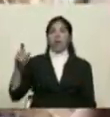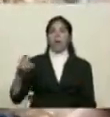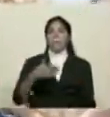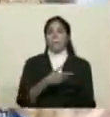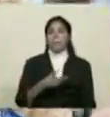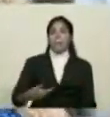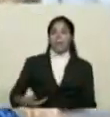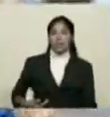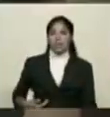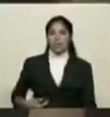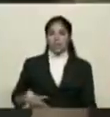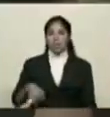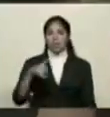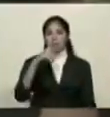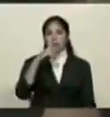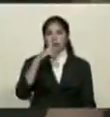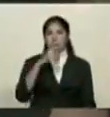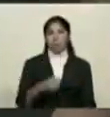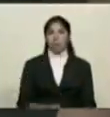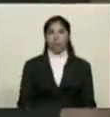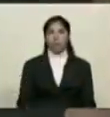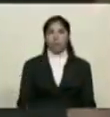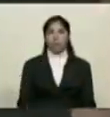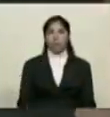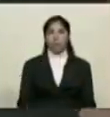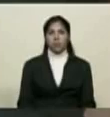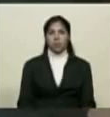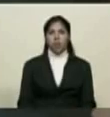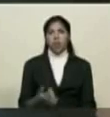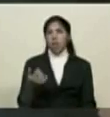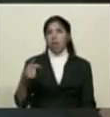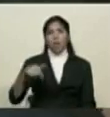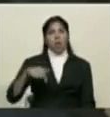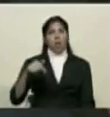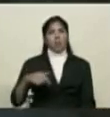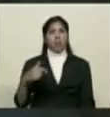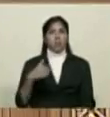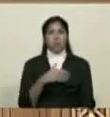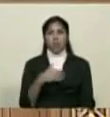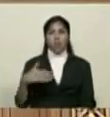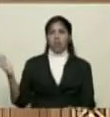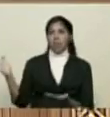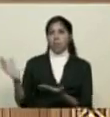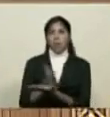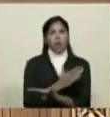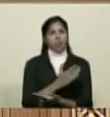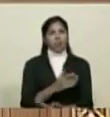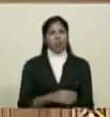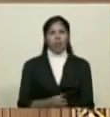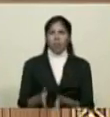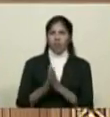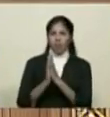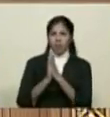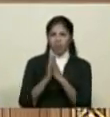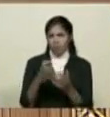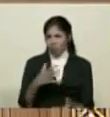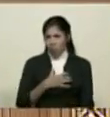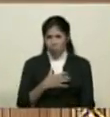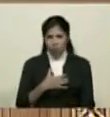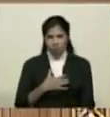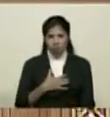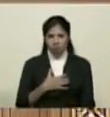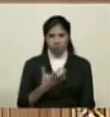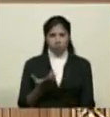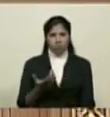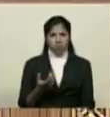Ah, no, porque aquí había titulares de esta institución que querían era derrocarlo. Eso no existe. ¿En qué